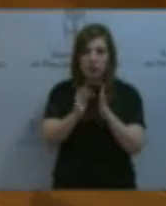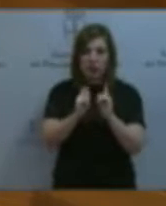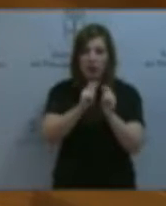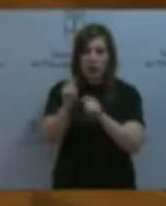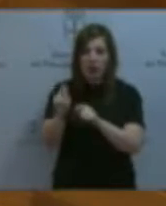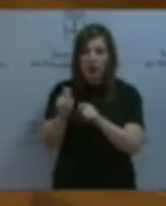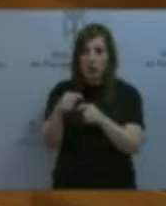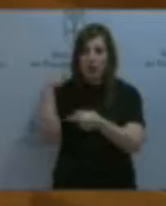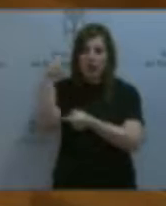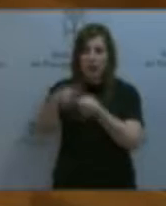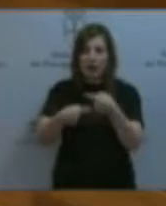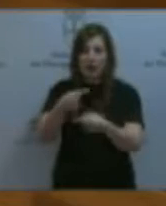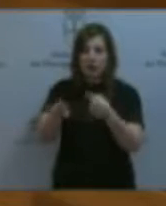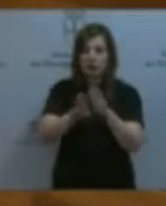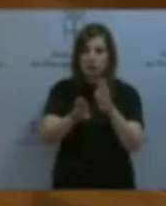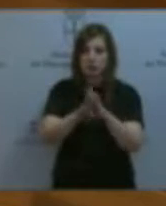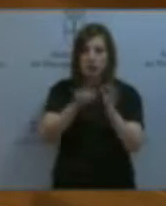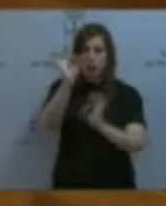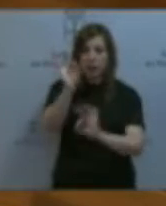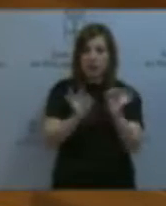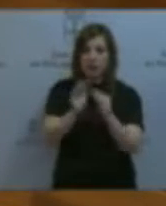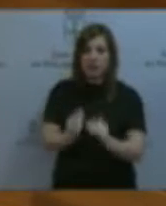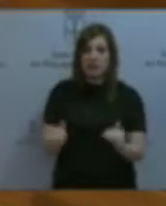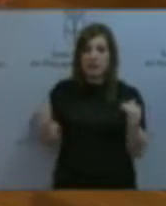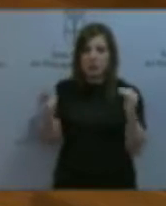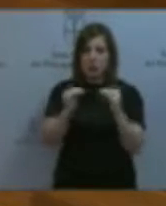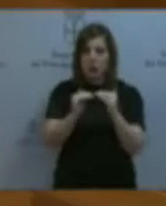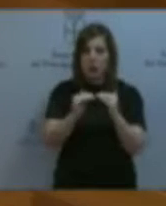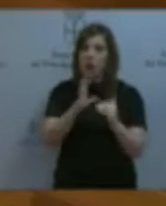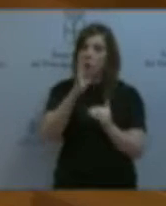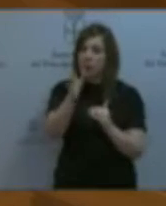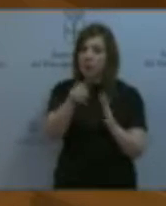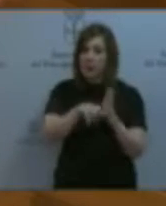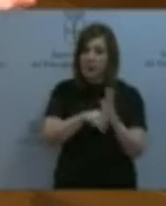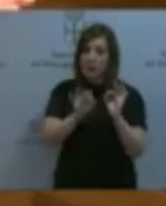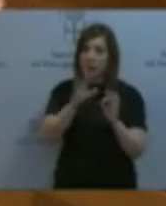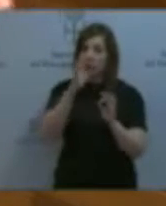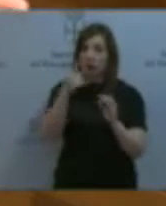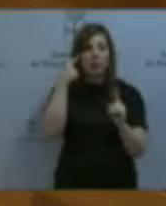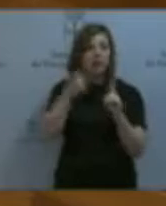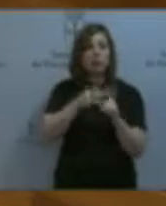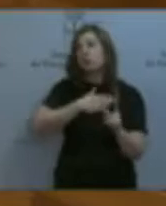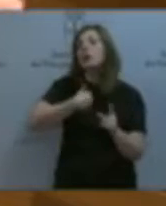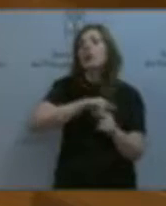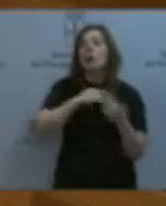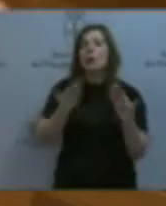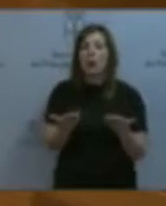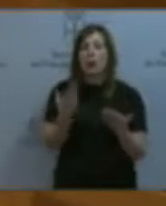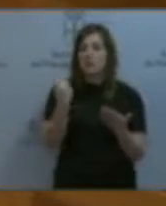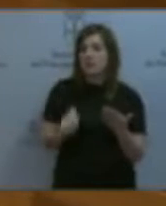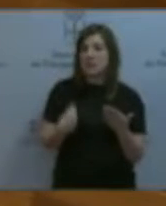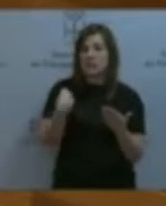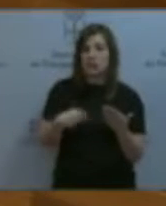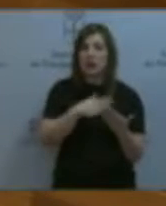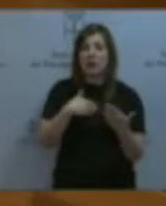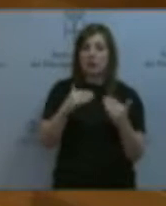que mantengan porcentajes equilibrados. ¿Y por qué esta medida? ¿O qué perseguimos? Pues lo mismo, reducir esa